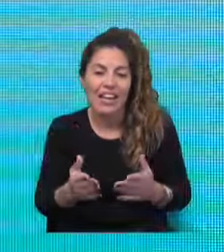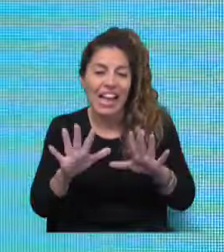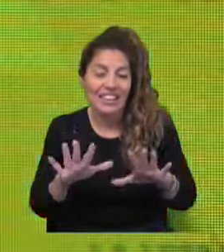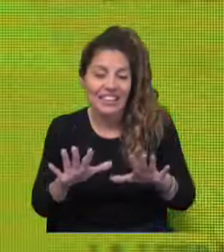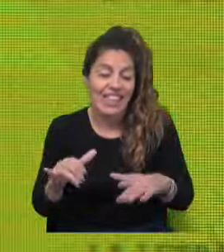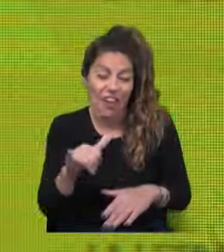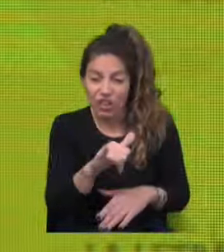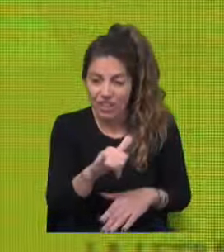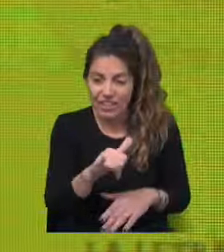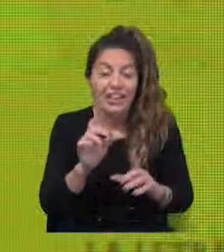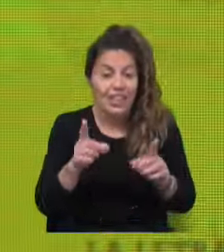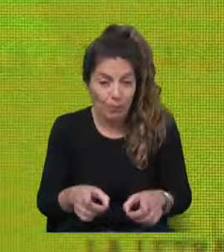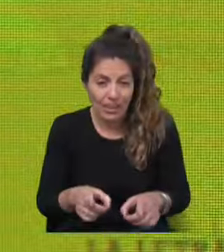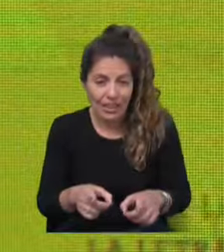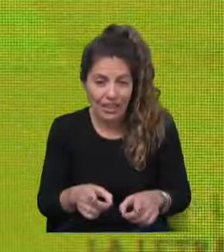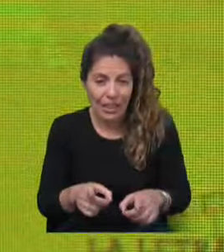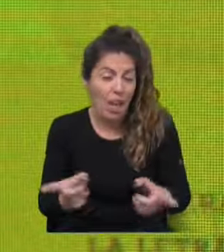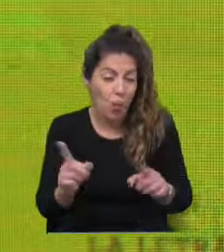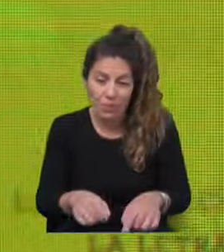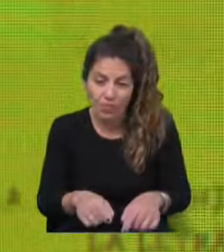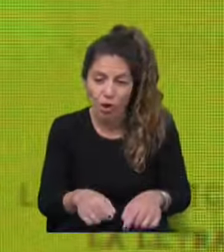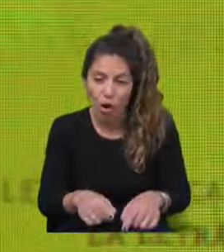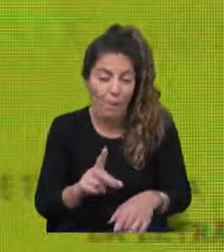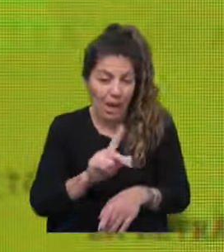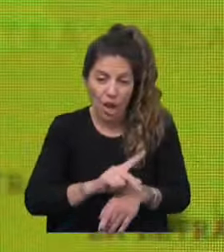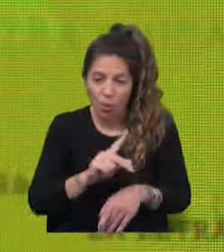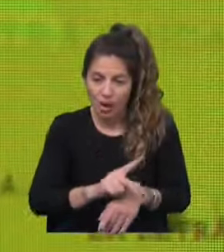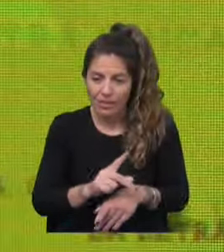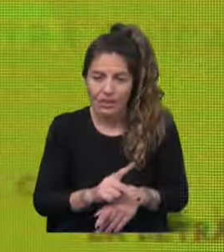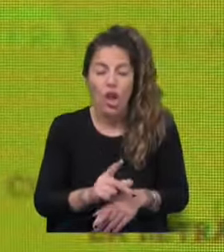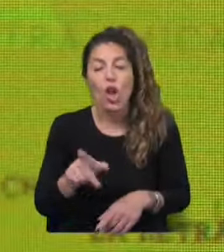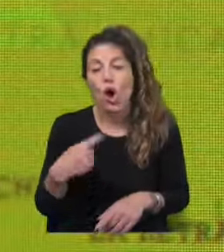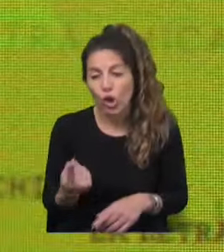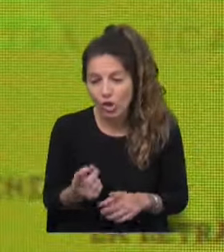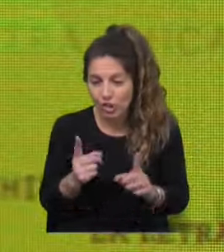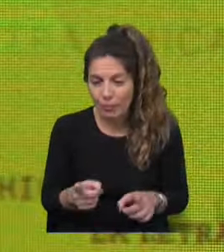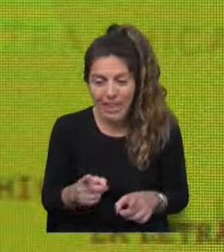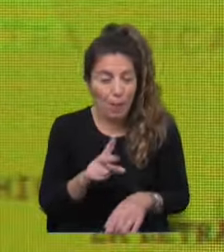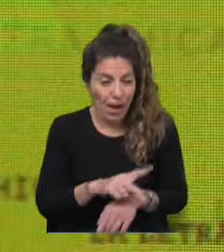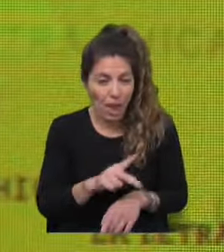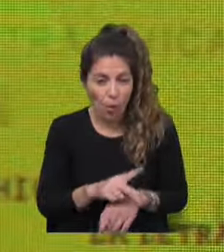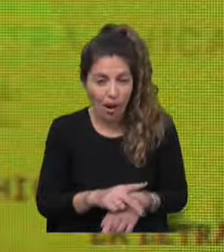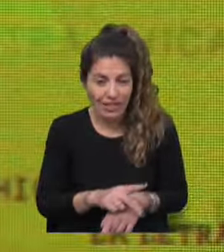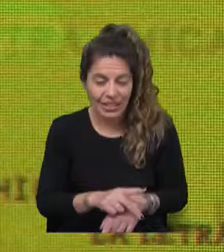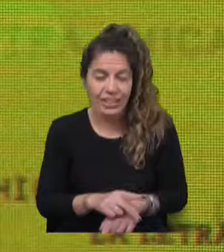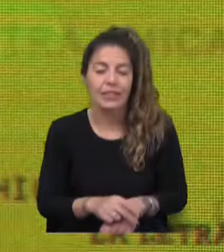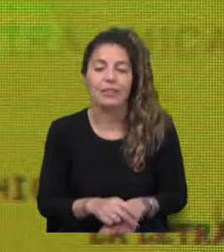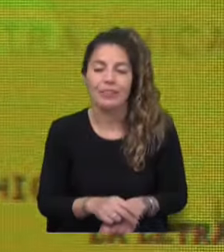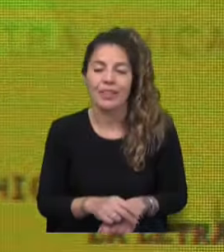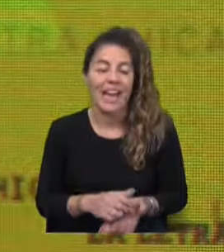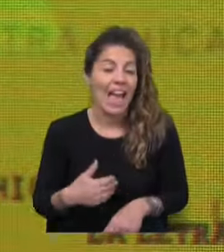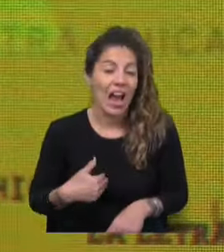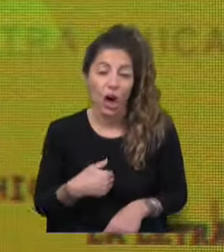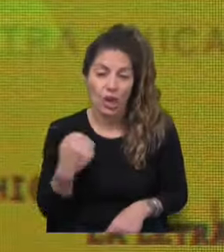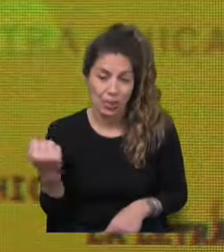avionetas. A 10 avionetas, también sucede la misma y sucede lo mismo en Paraguay. Y lo otro que está sucediendo para mí en Paraguay, el rol